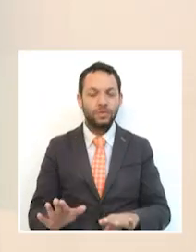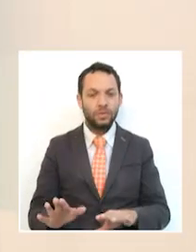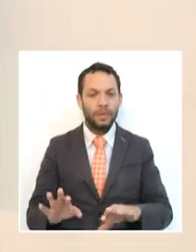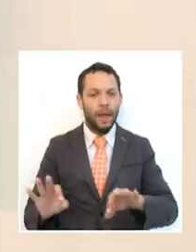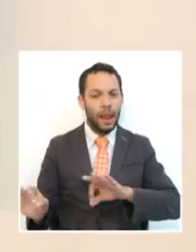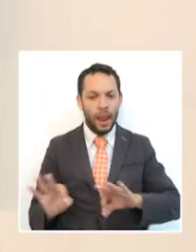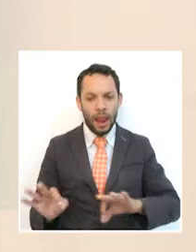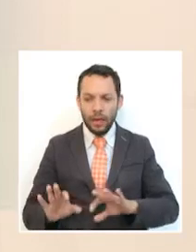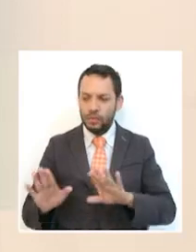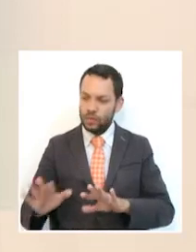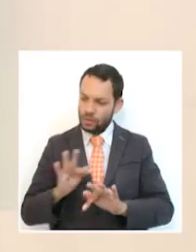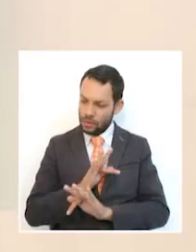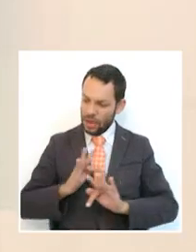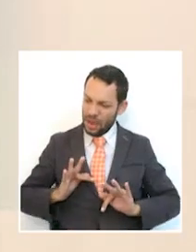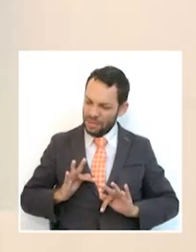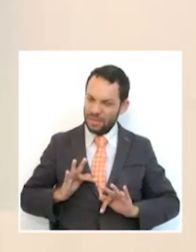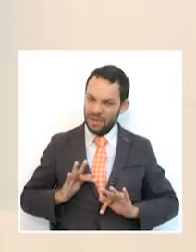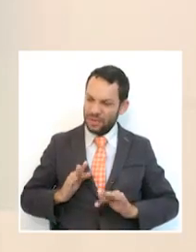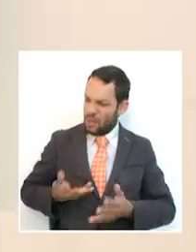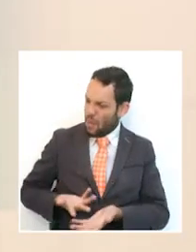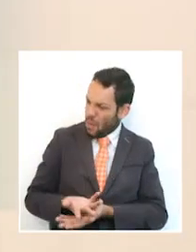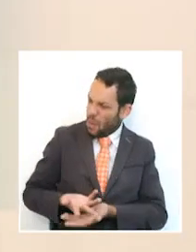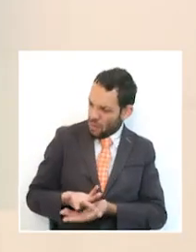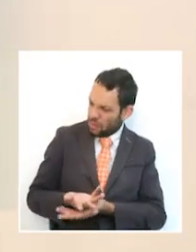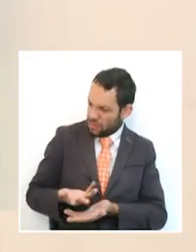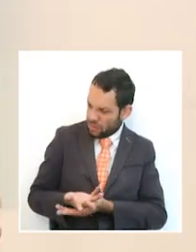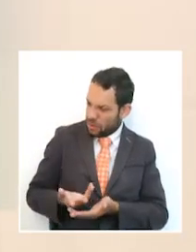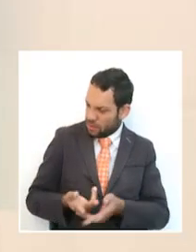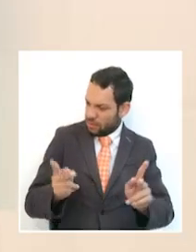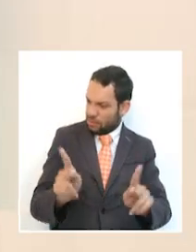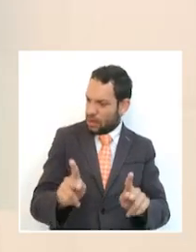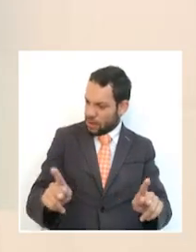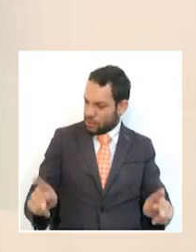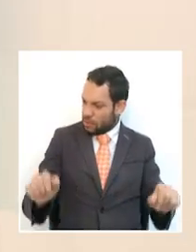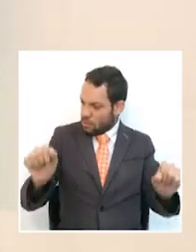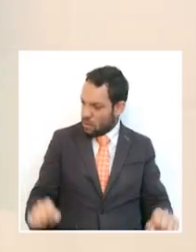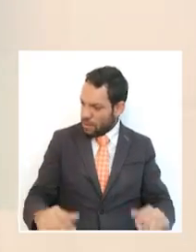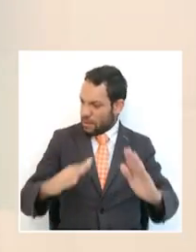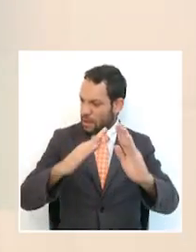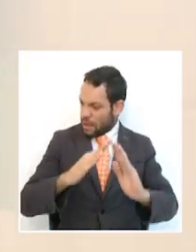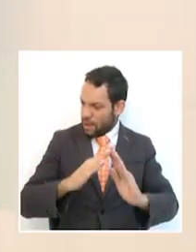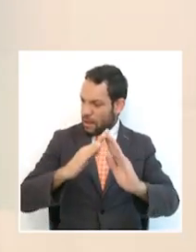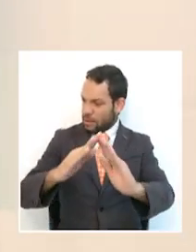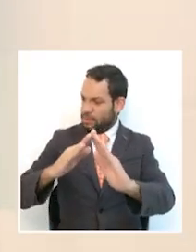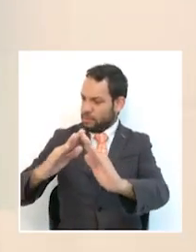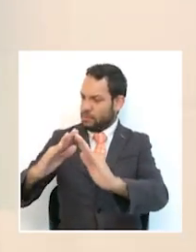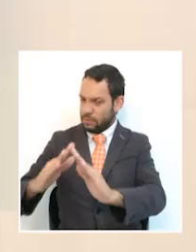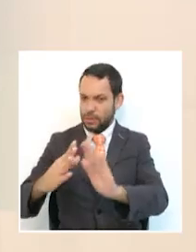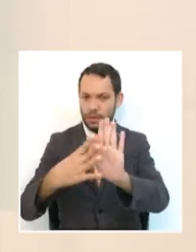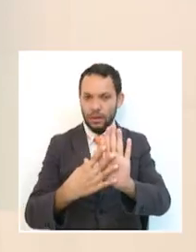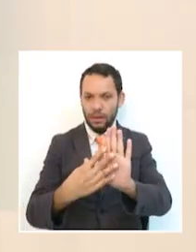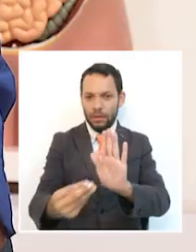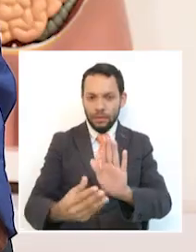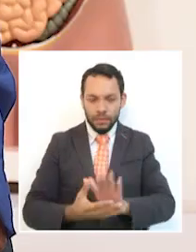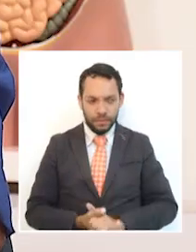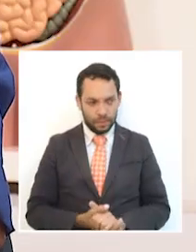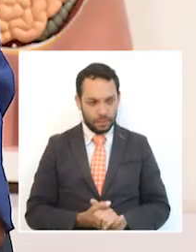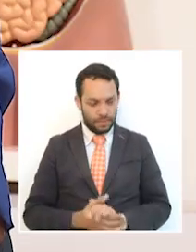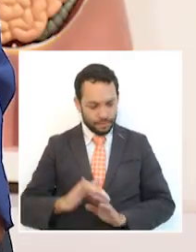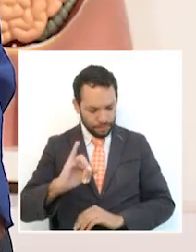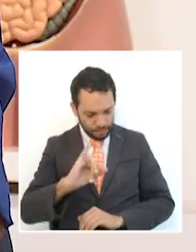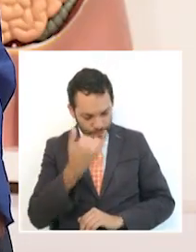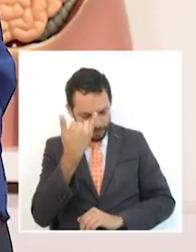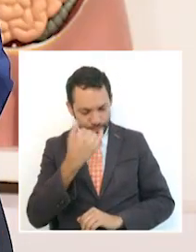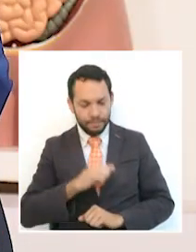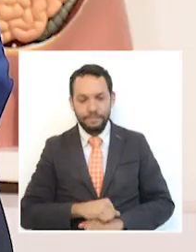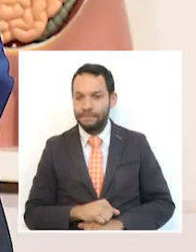son recomendadas para que las personas las puedan hacer también en sus hogares claro que sí